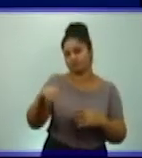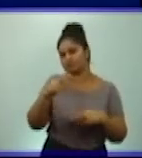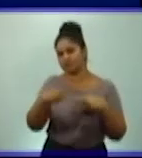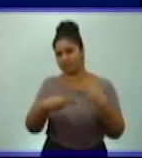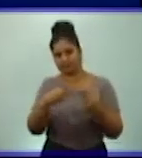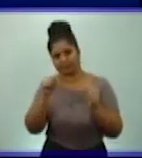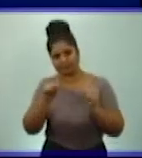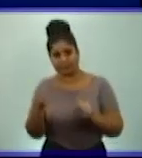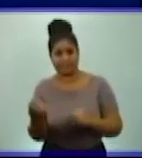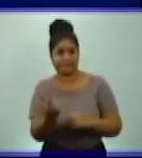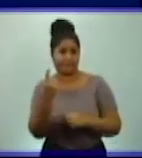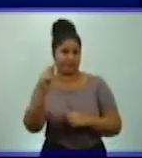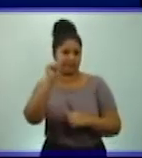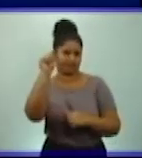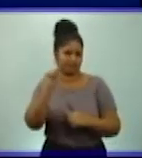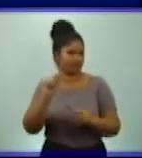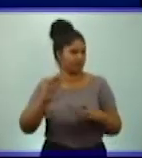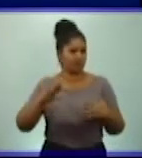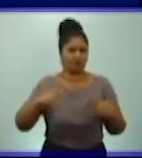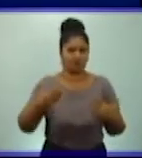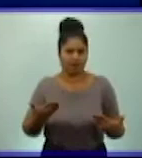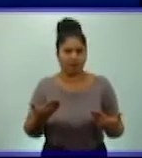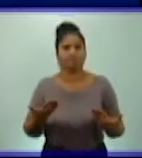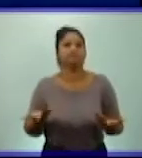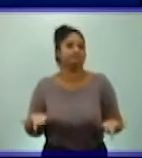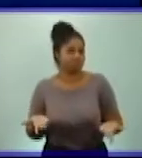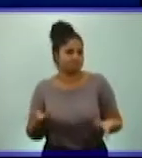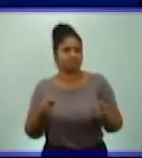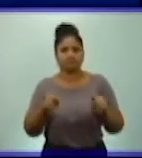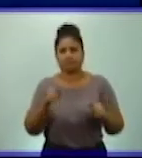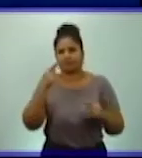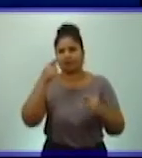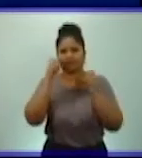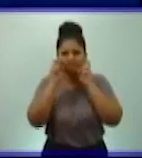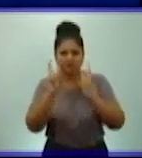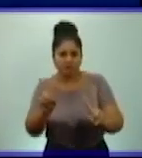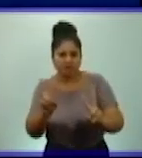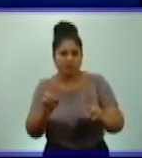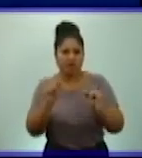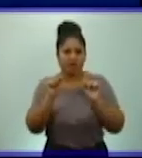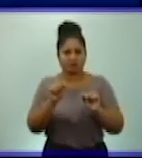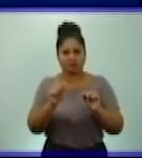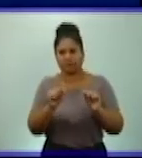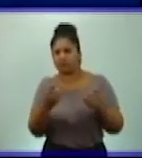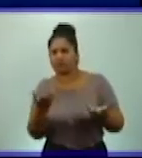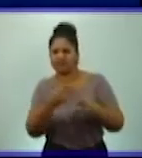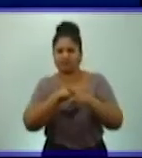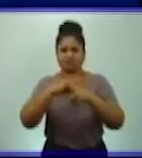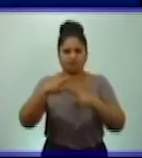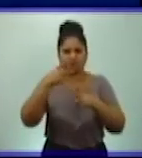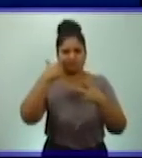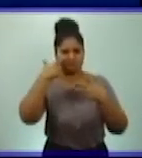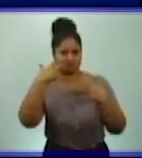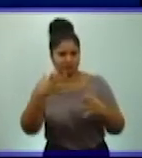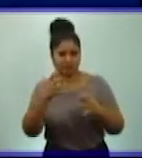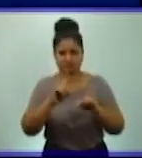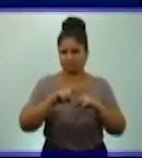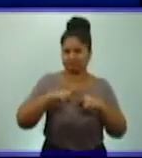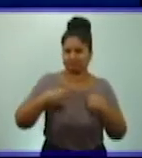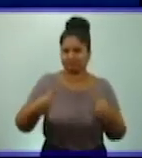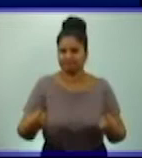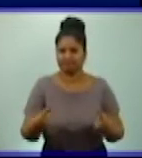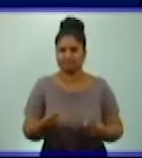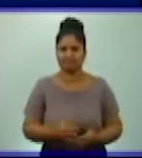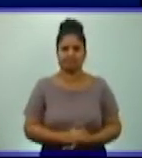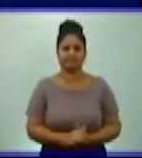¿qué acontecimientos resultan relevantes en su vida? Es importante este elemento, precisamente por lo que les estaba